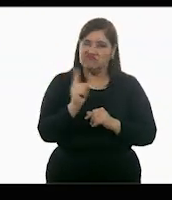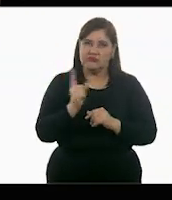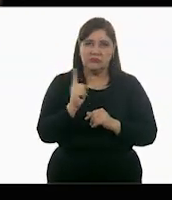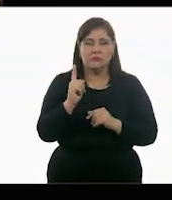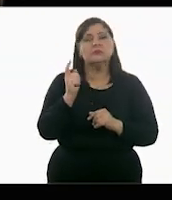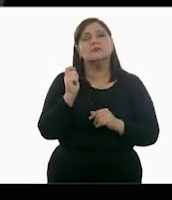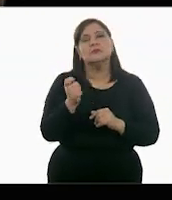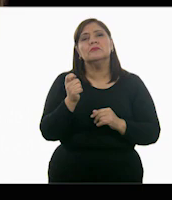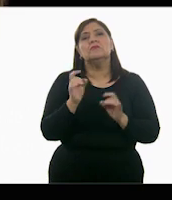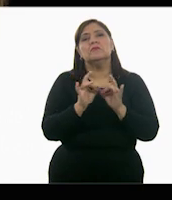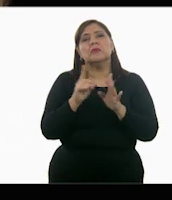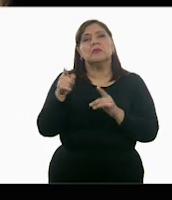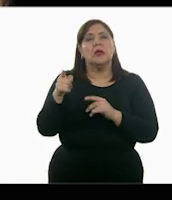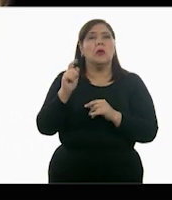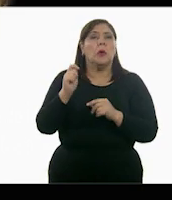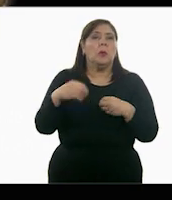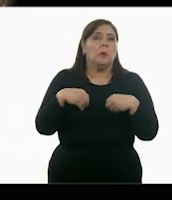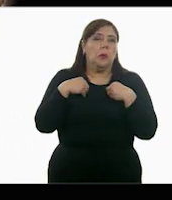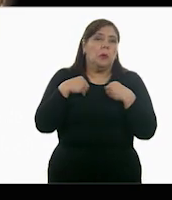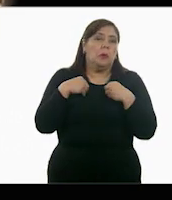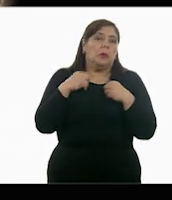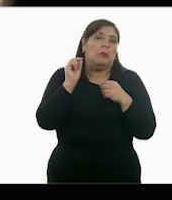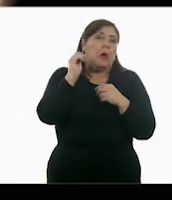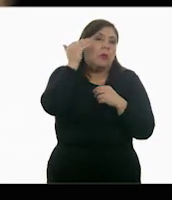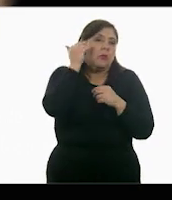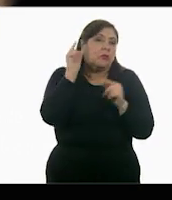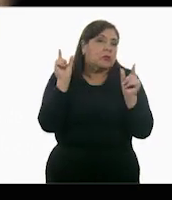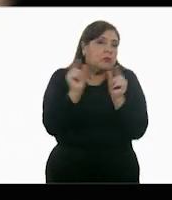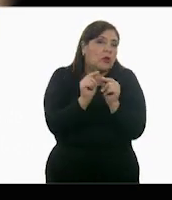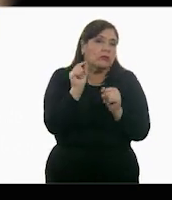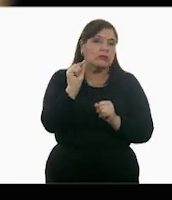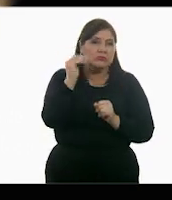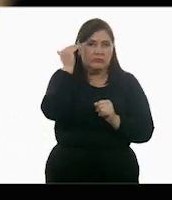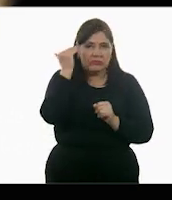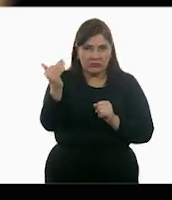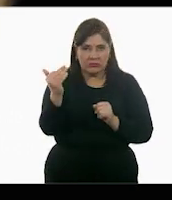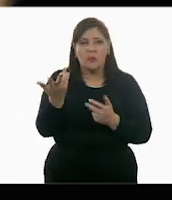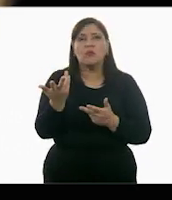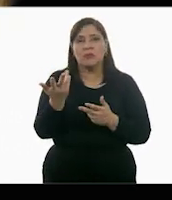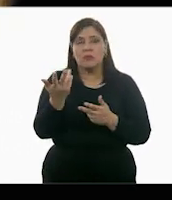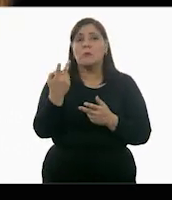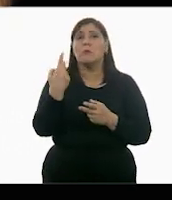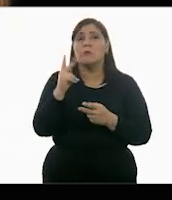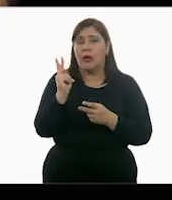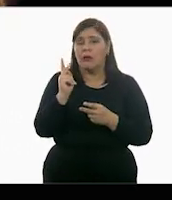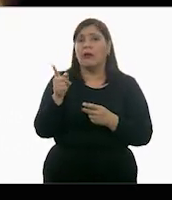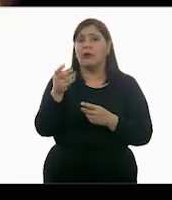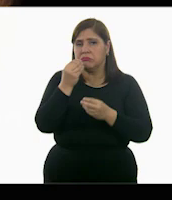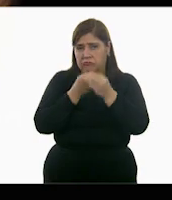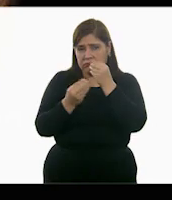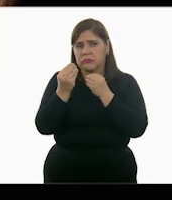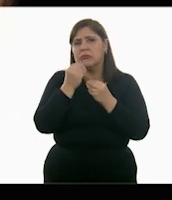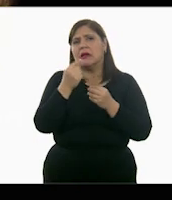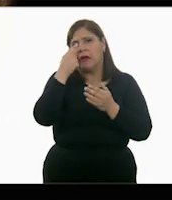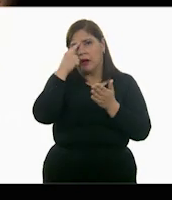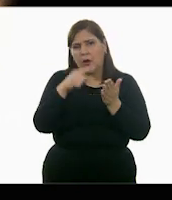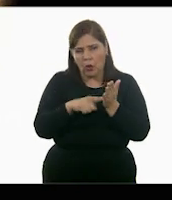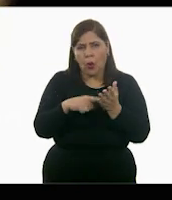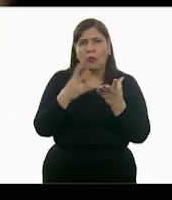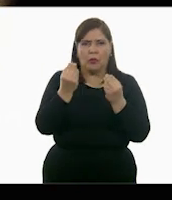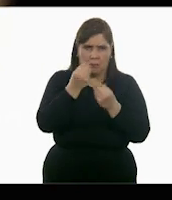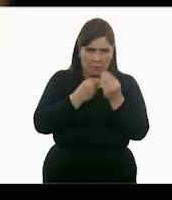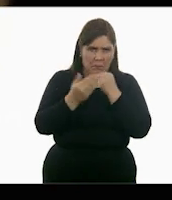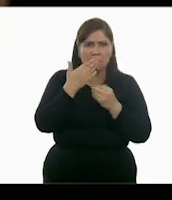una vida corta y pues con una buena alimentación, seguramente con mucha actividad